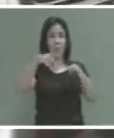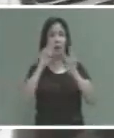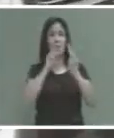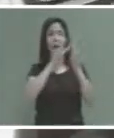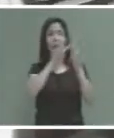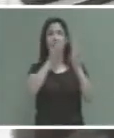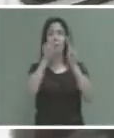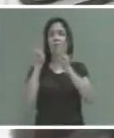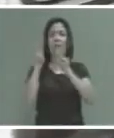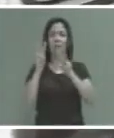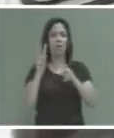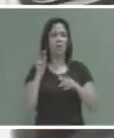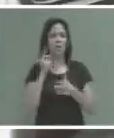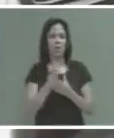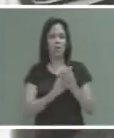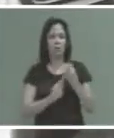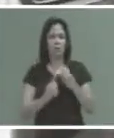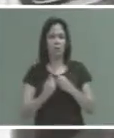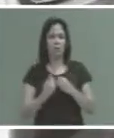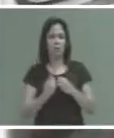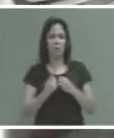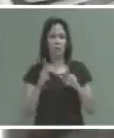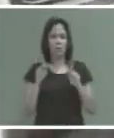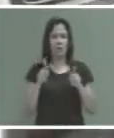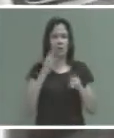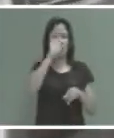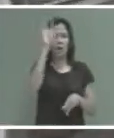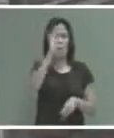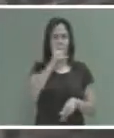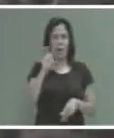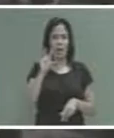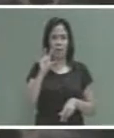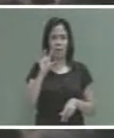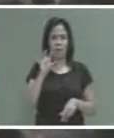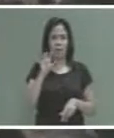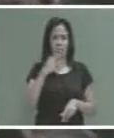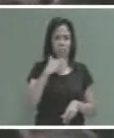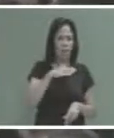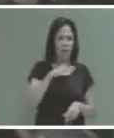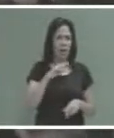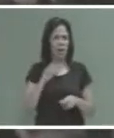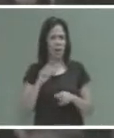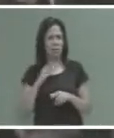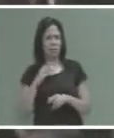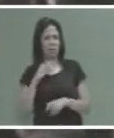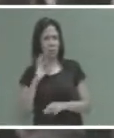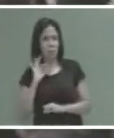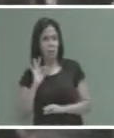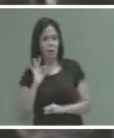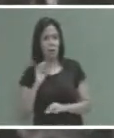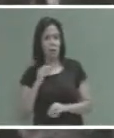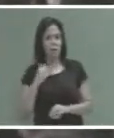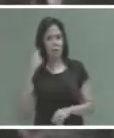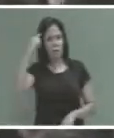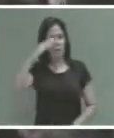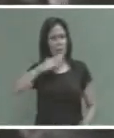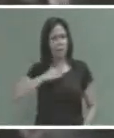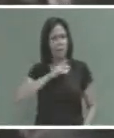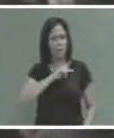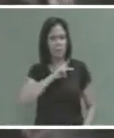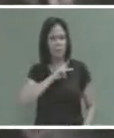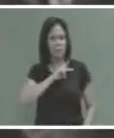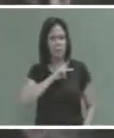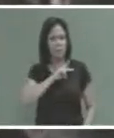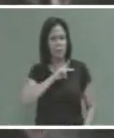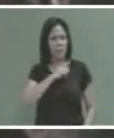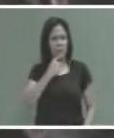necesariamente que tuviera que ser en una galería, no por el hecho de que las galerías sean malas o sean buenas, sino porque para mí las galerías